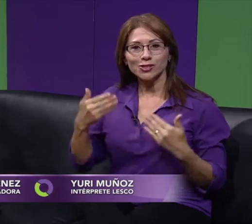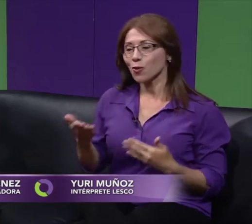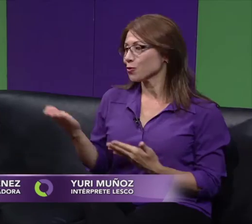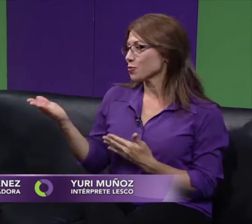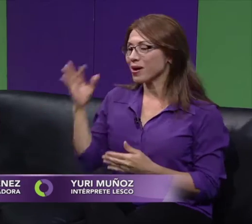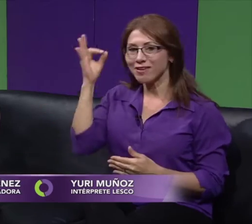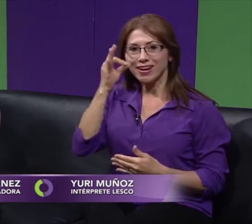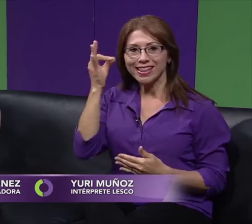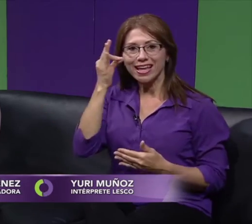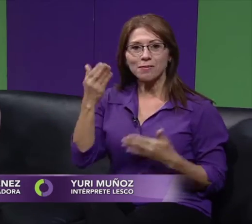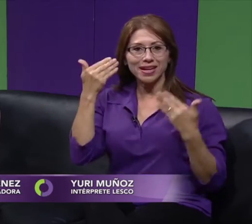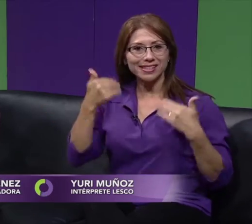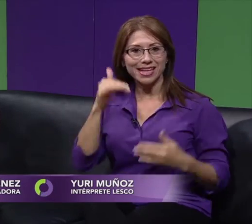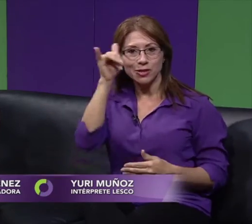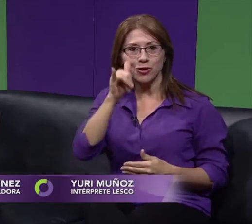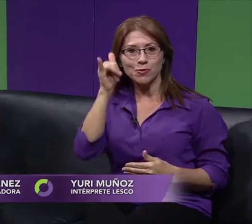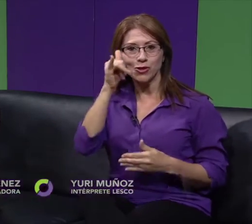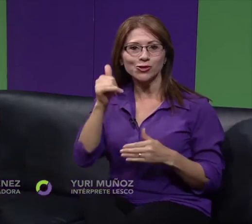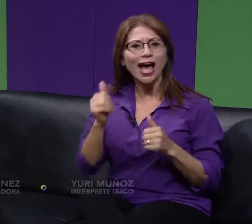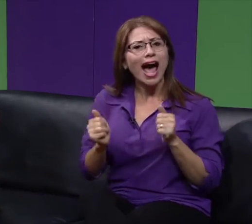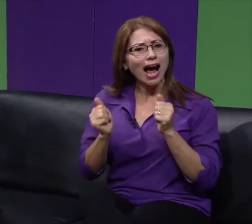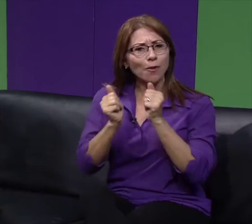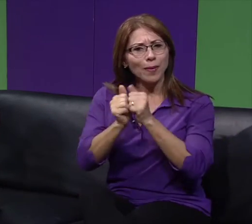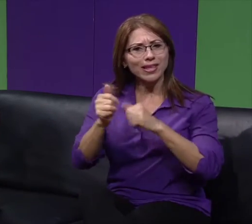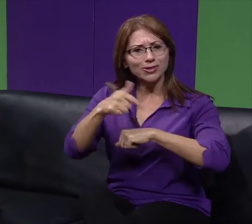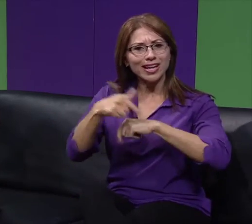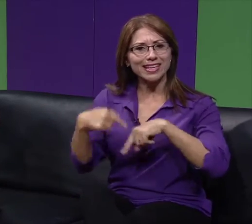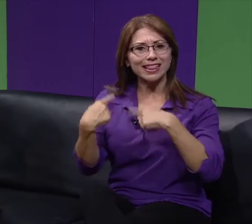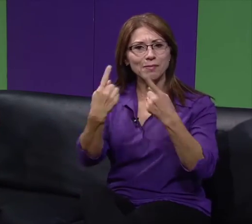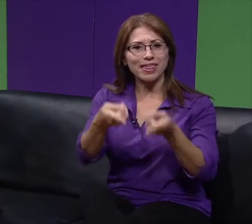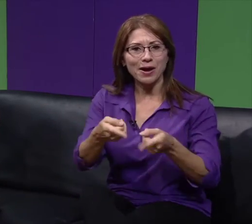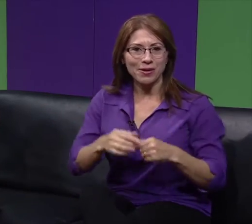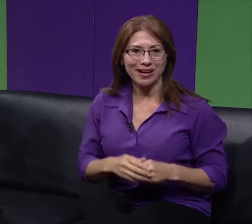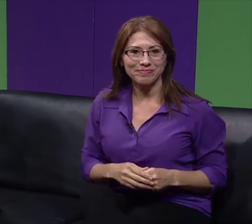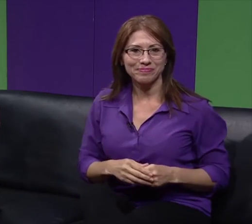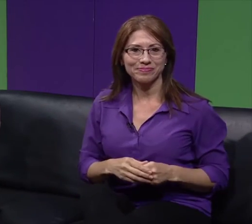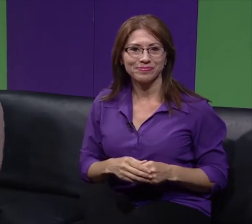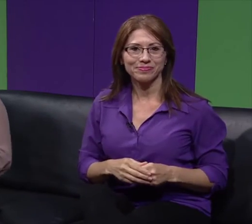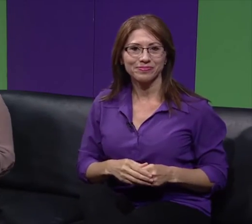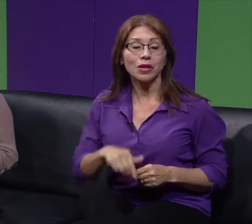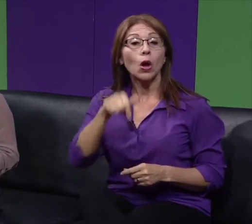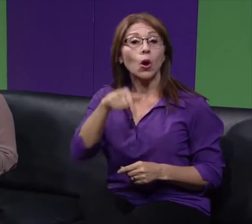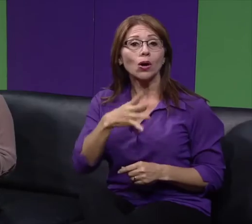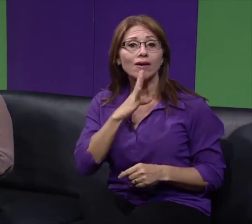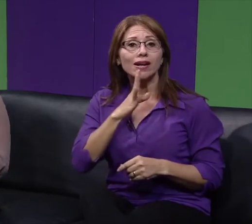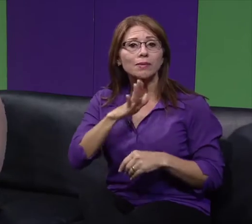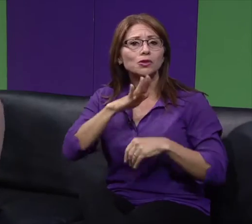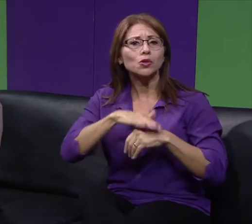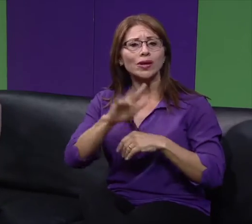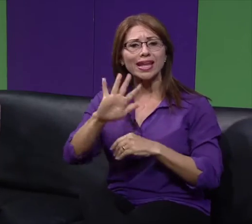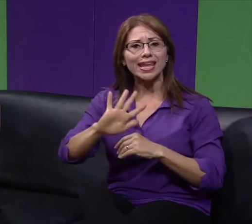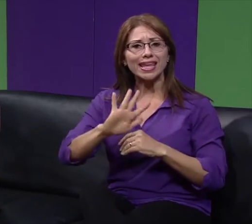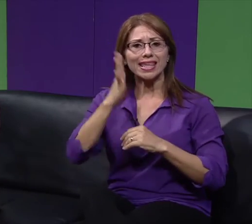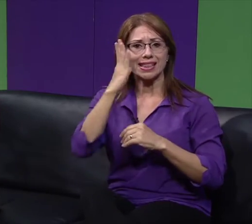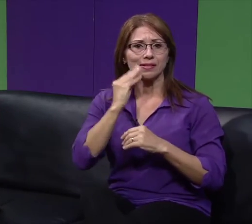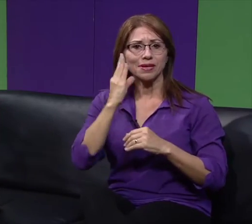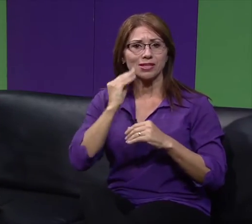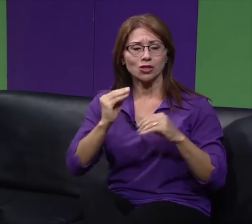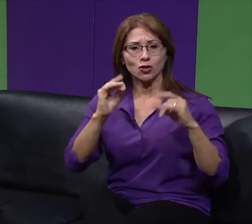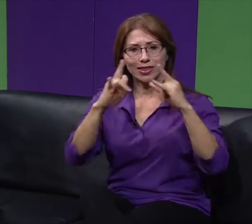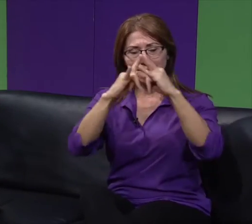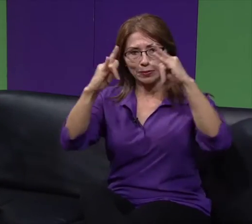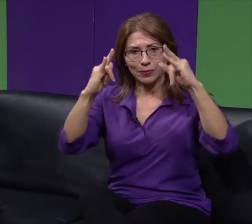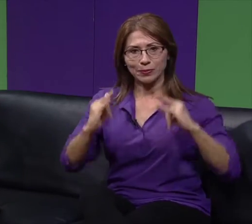Nosotras somos María Fernanda Jiménez y Yuri Muñoz. Acompáñenos la siguiente media hora. Hoy hablaremos de la quinta edición del Camp